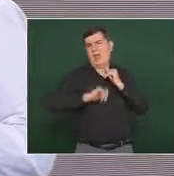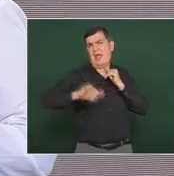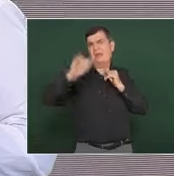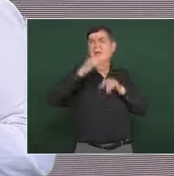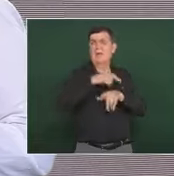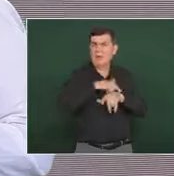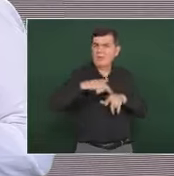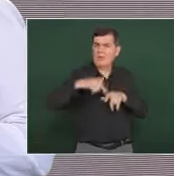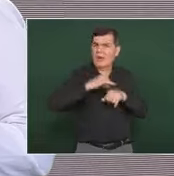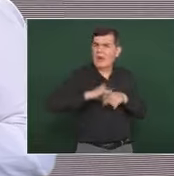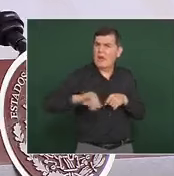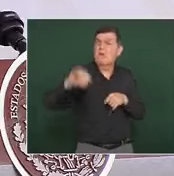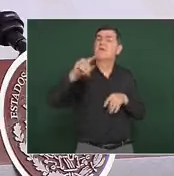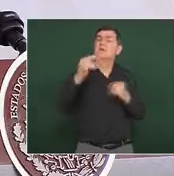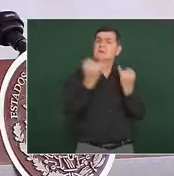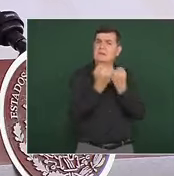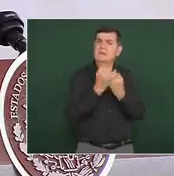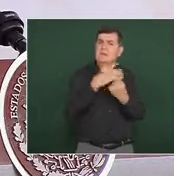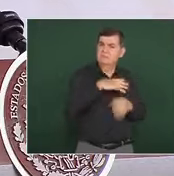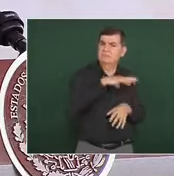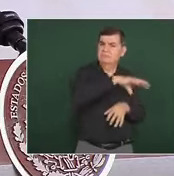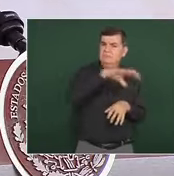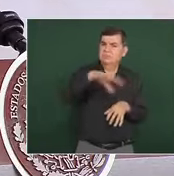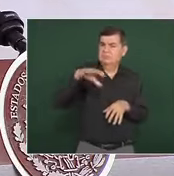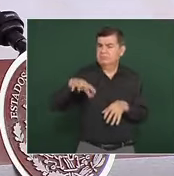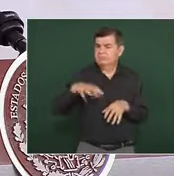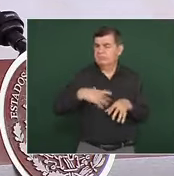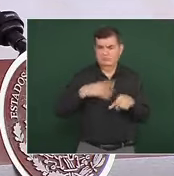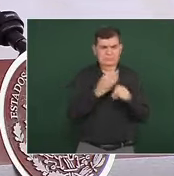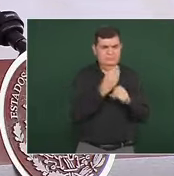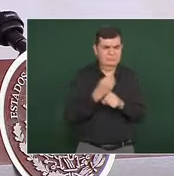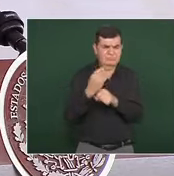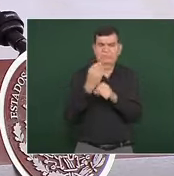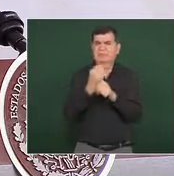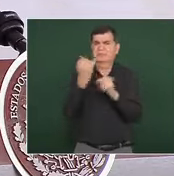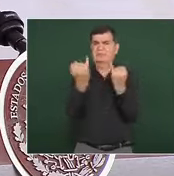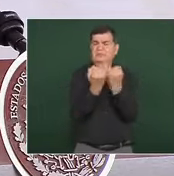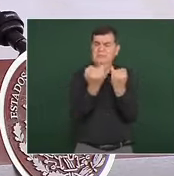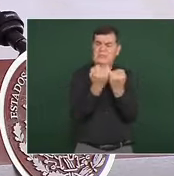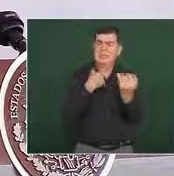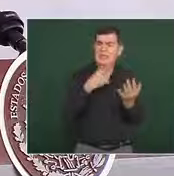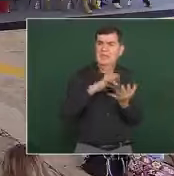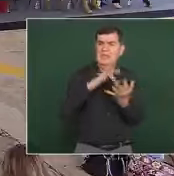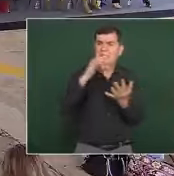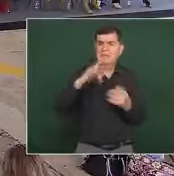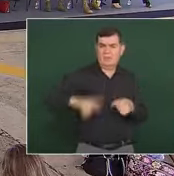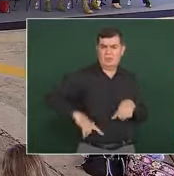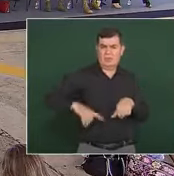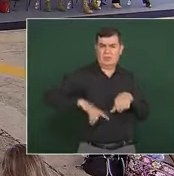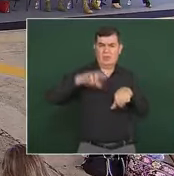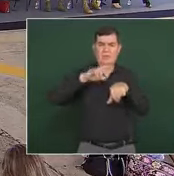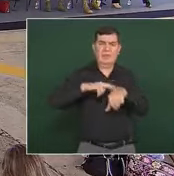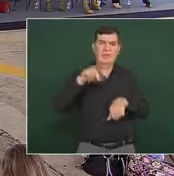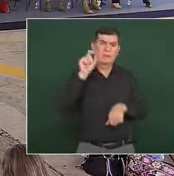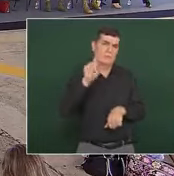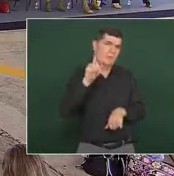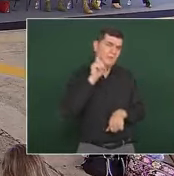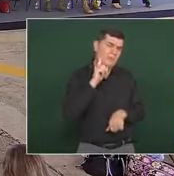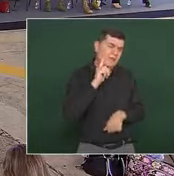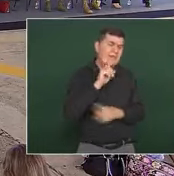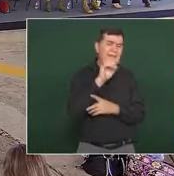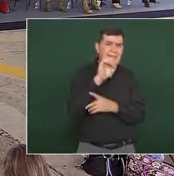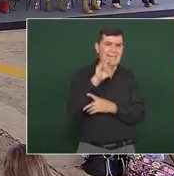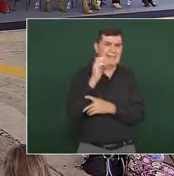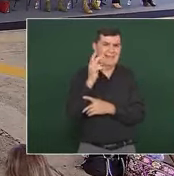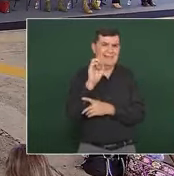colonias y comunidades. Y agradecer mucho también a la gobernadora Evelyn Salgado, a todo